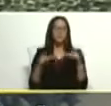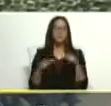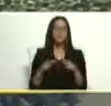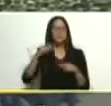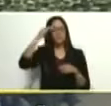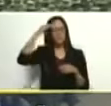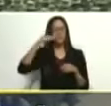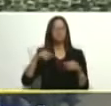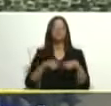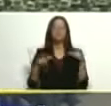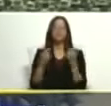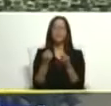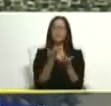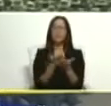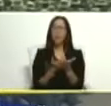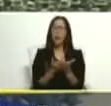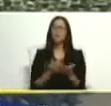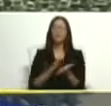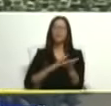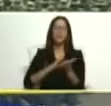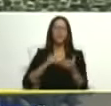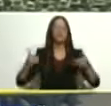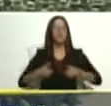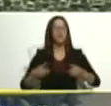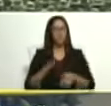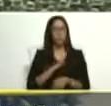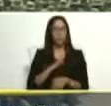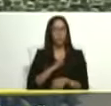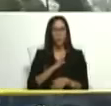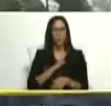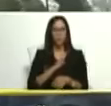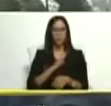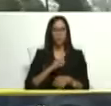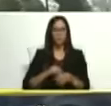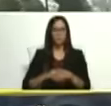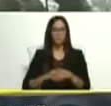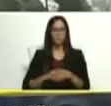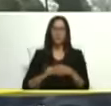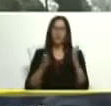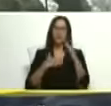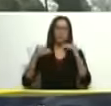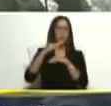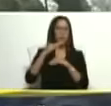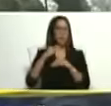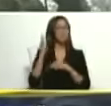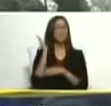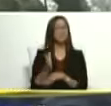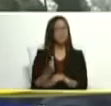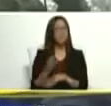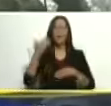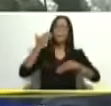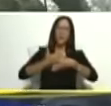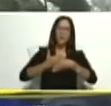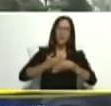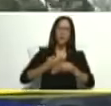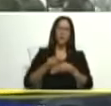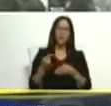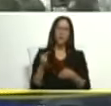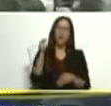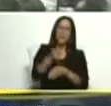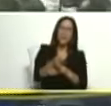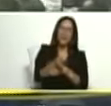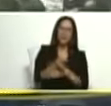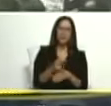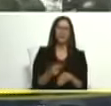campo económico, para recuperar con esfuerzo propio, superando sanciones, bloqueos, amenazas,